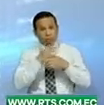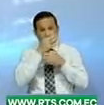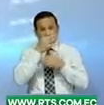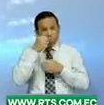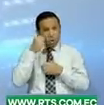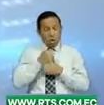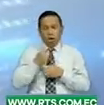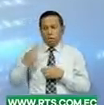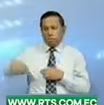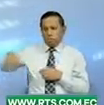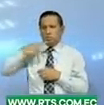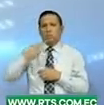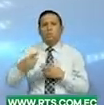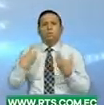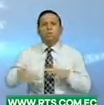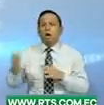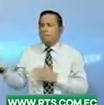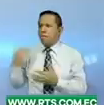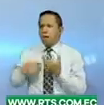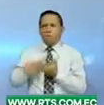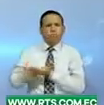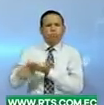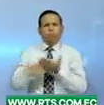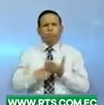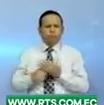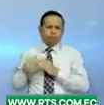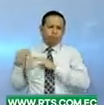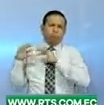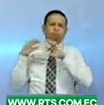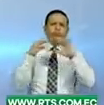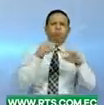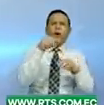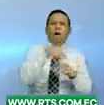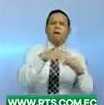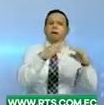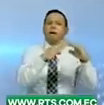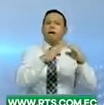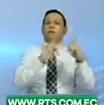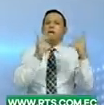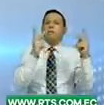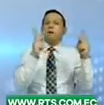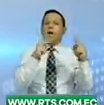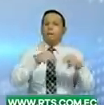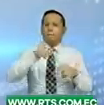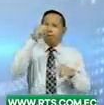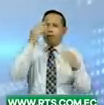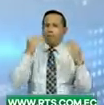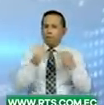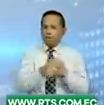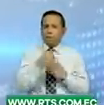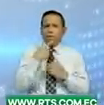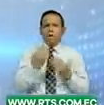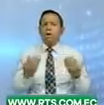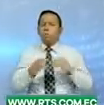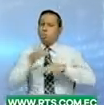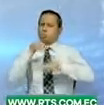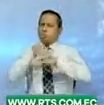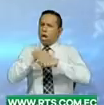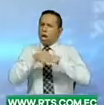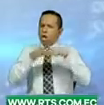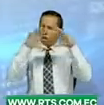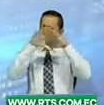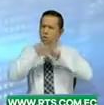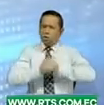hasta el domicilio situado en la ciudadela la alborada al norte de guayaquil el allanamiento se produjo en la tarde y noche de este domingo